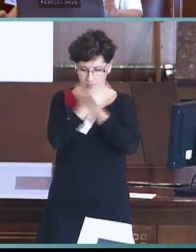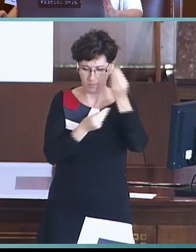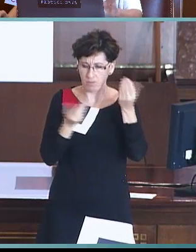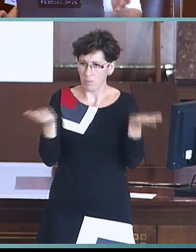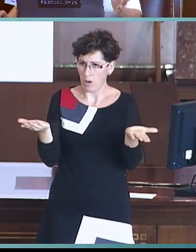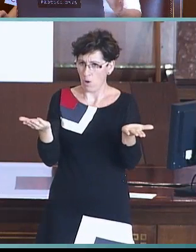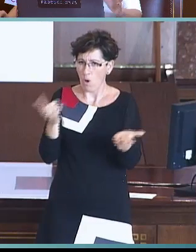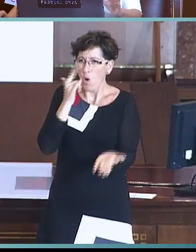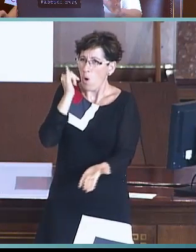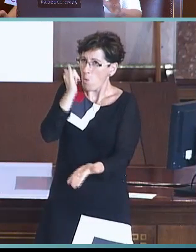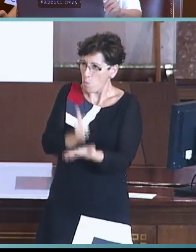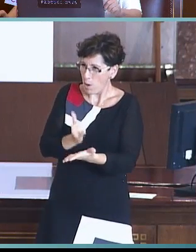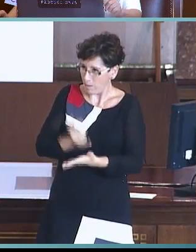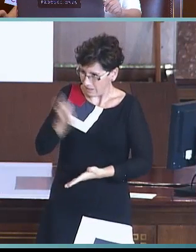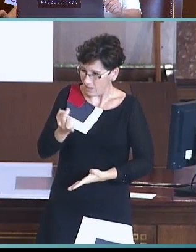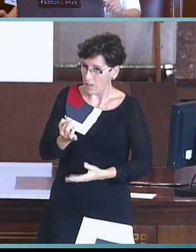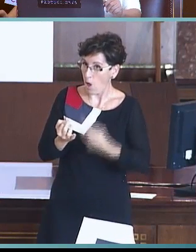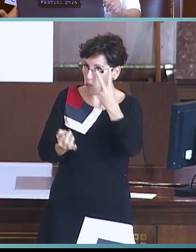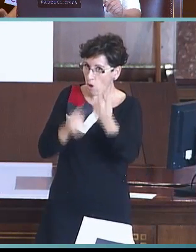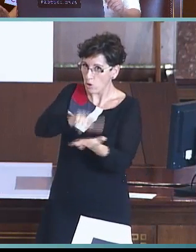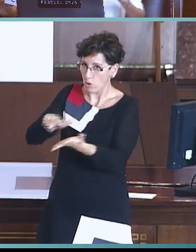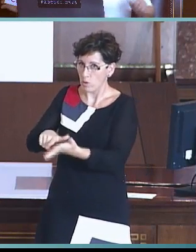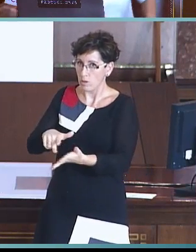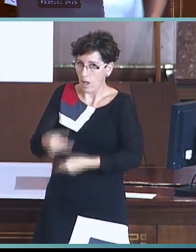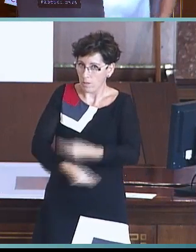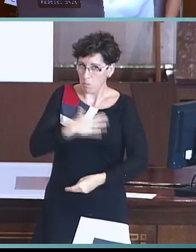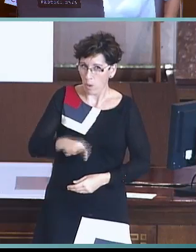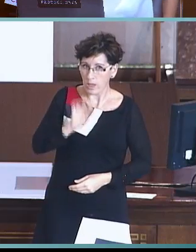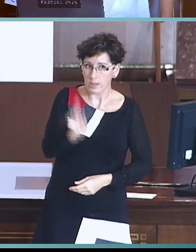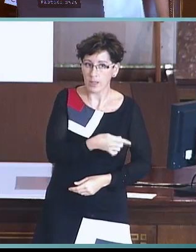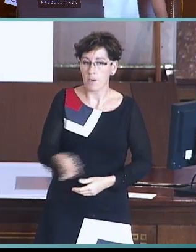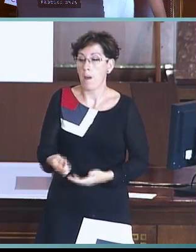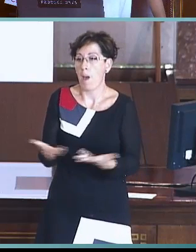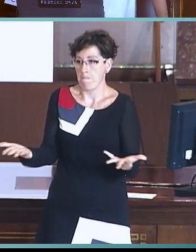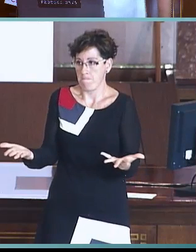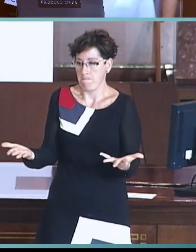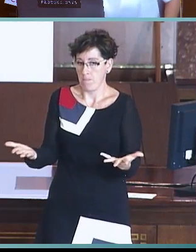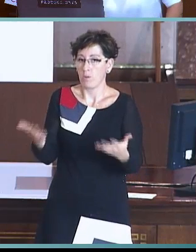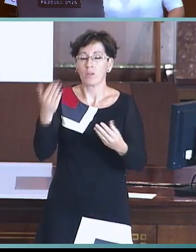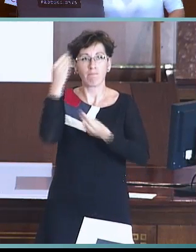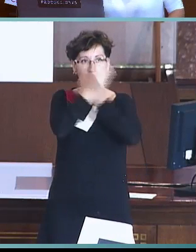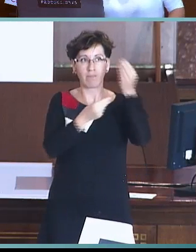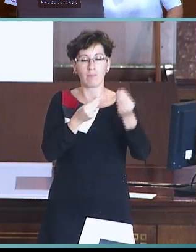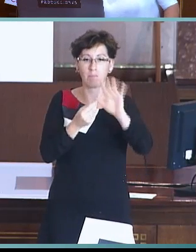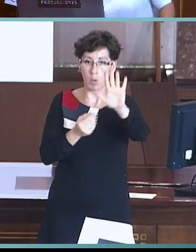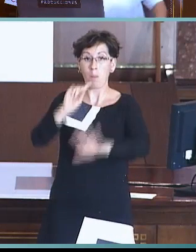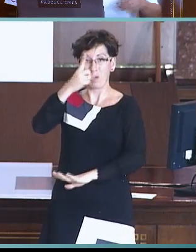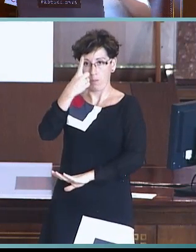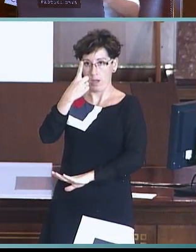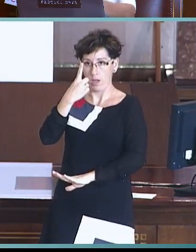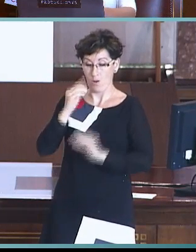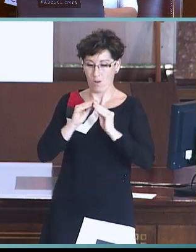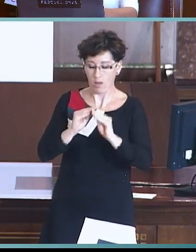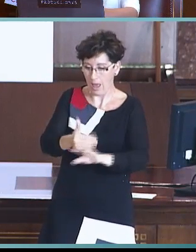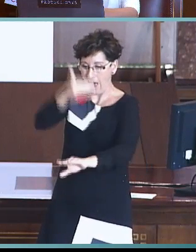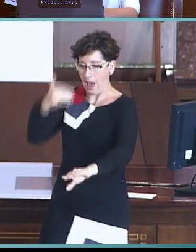hacer esta prueba en las dos lenguas? Para hacer la prueba en las dos lenguas tendríamos, en primer lugar, que ponernos a revisar